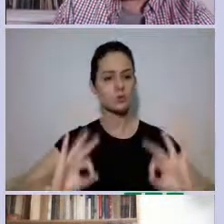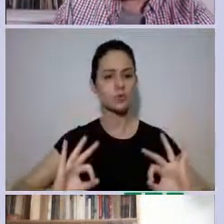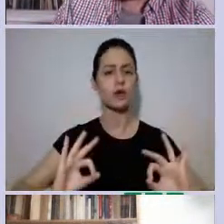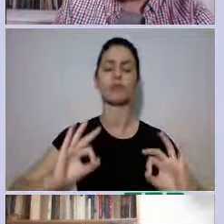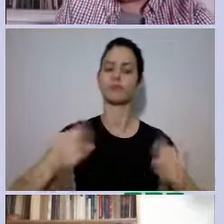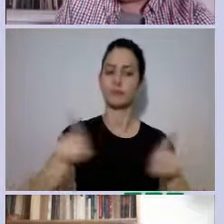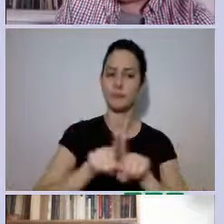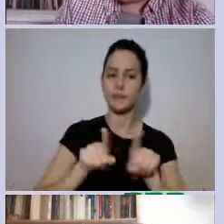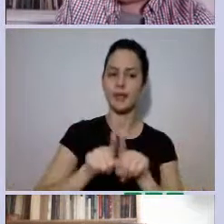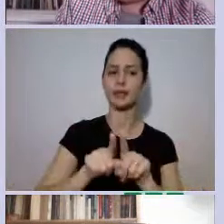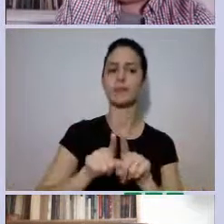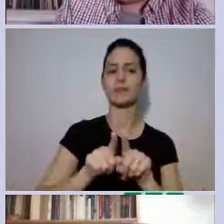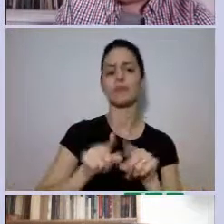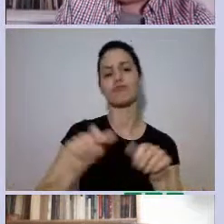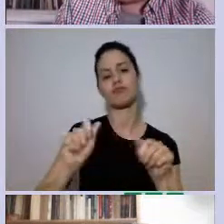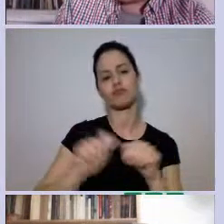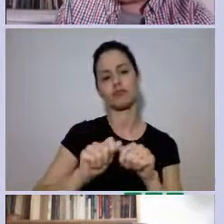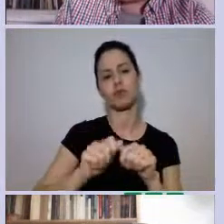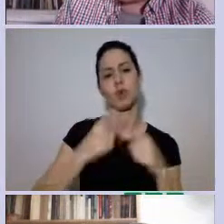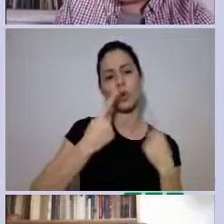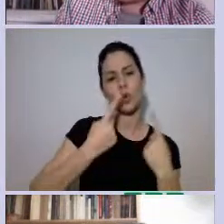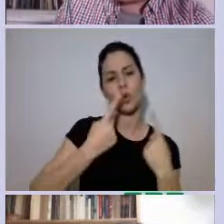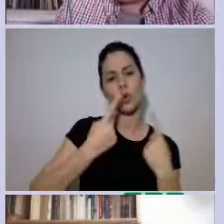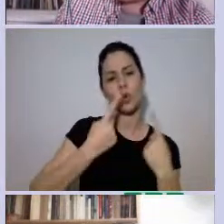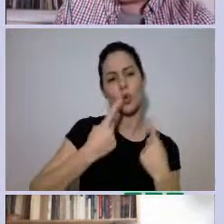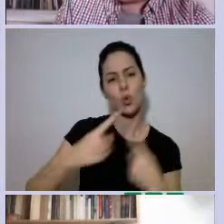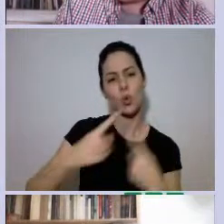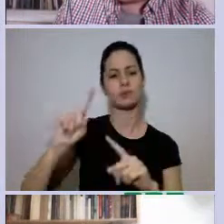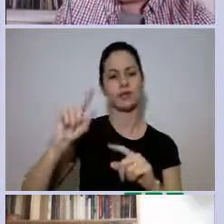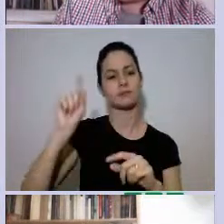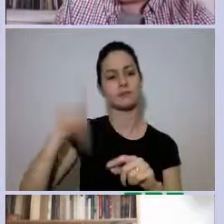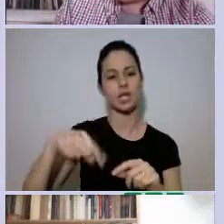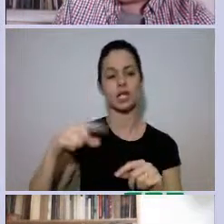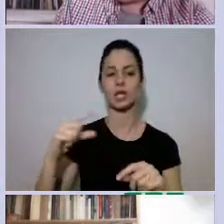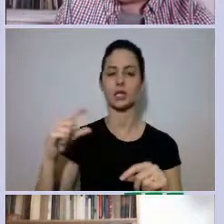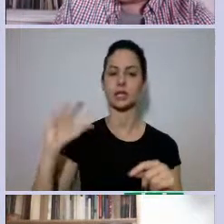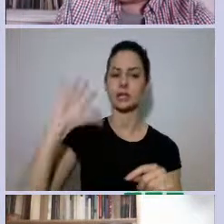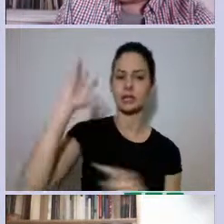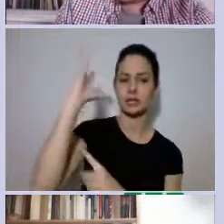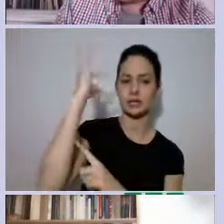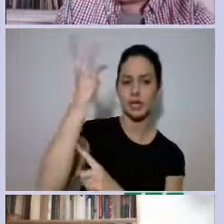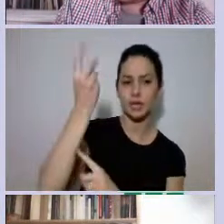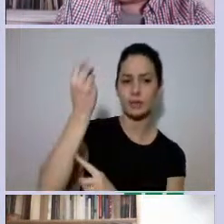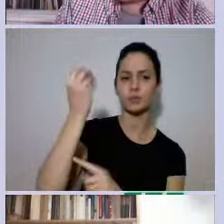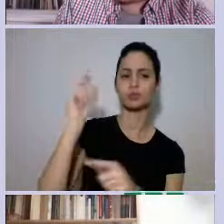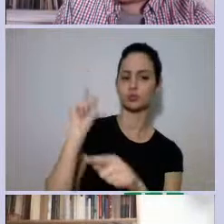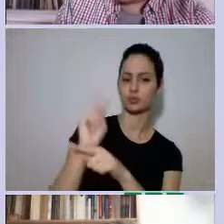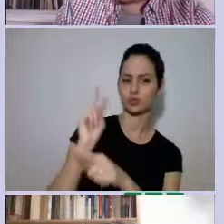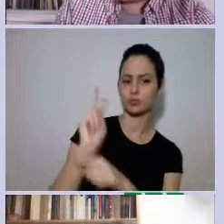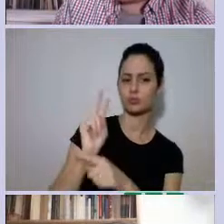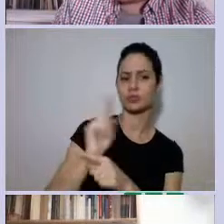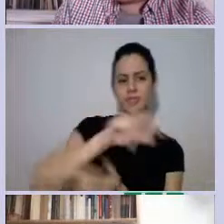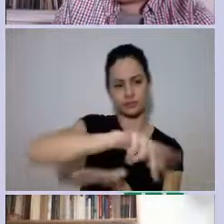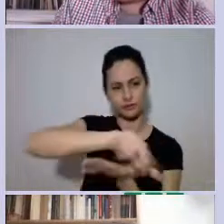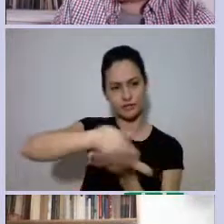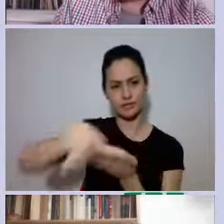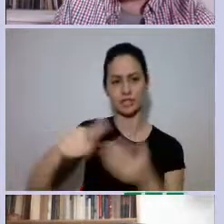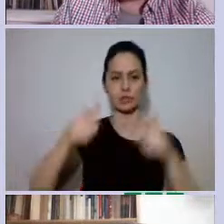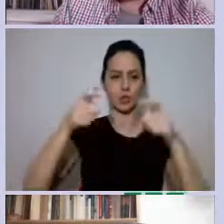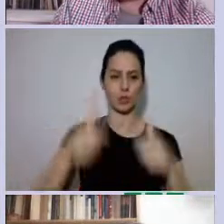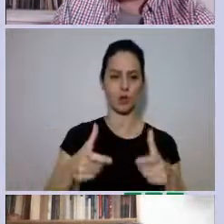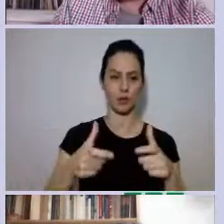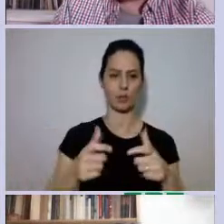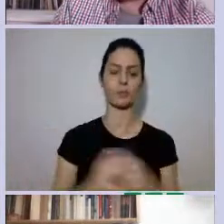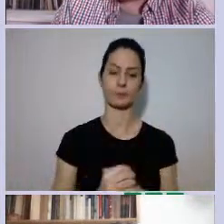que vayan contra el cambio climático a partir de la conservación de la biodiversidad local.